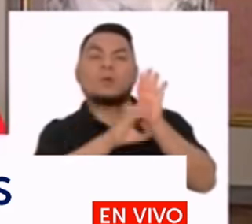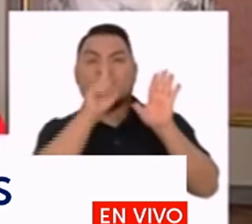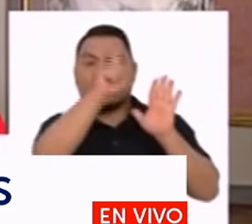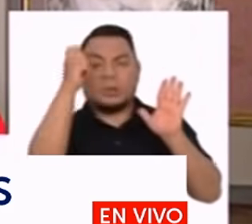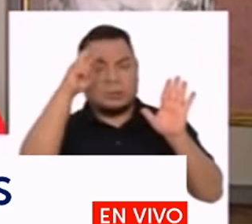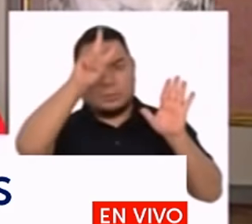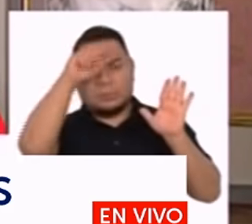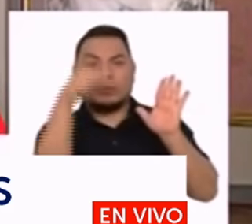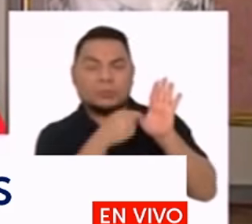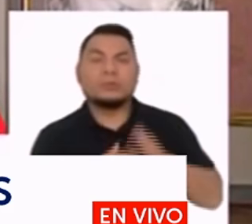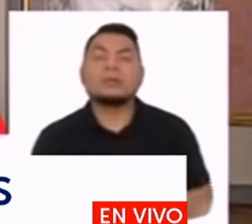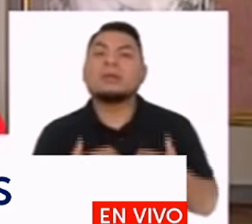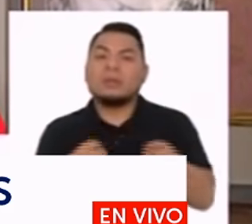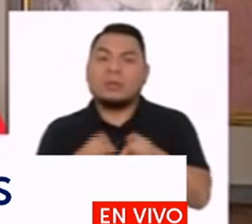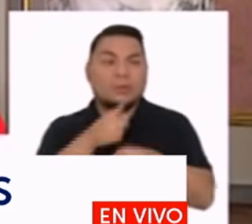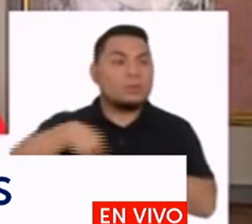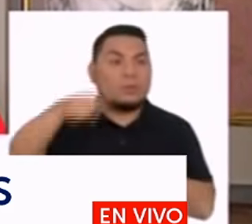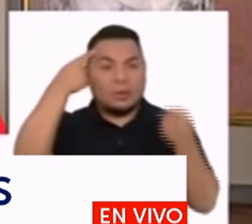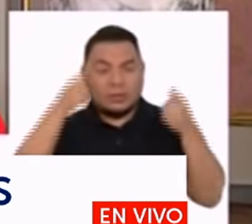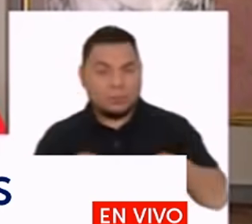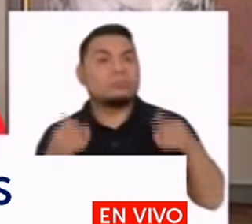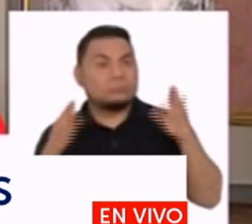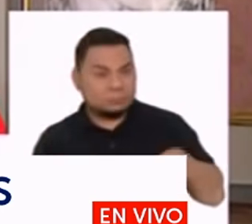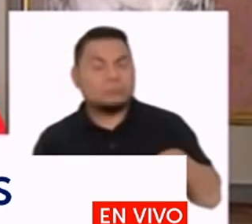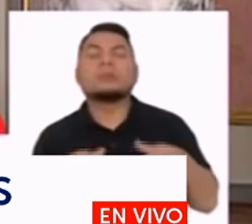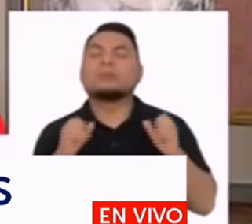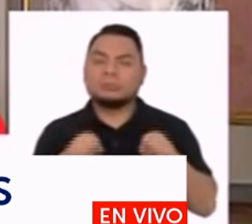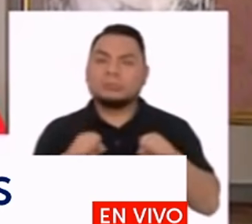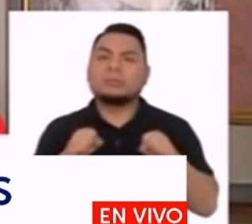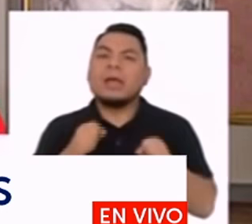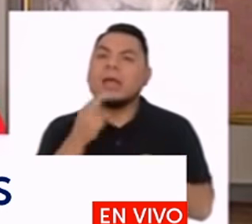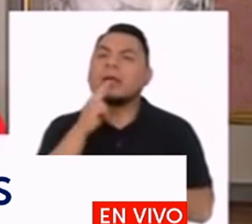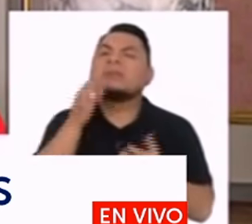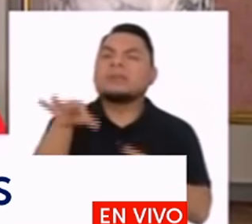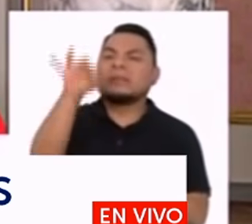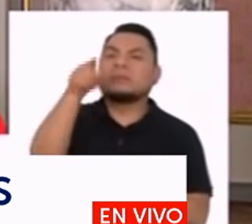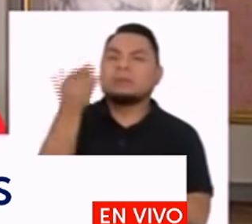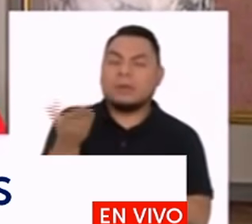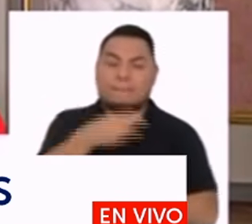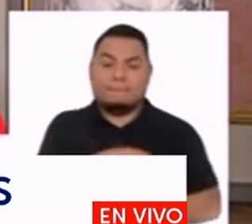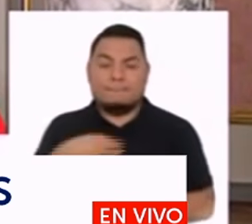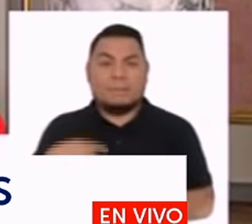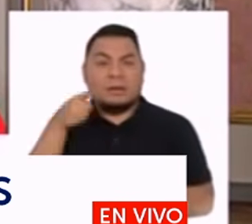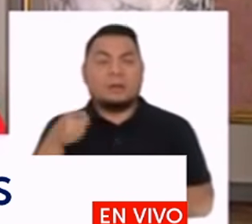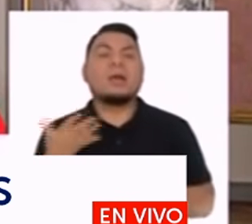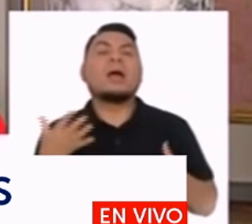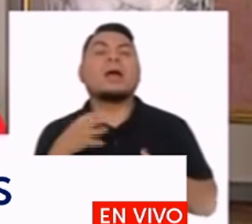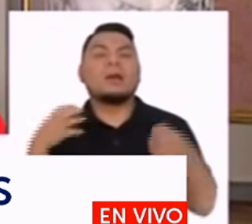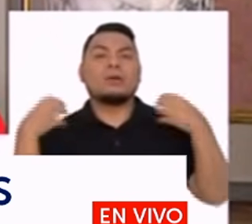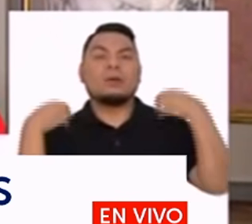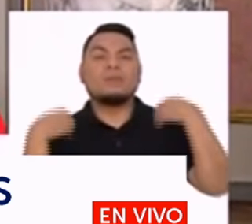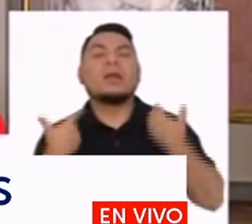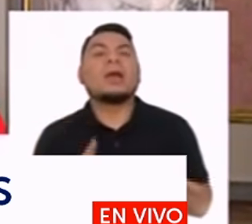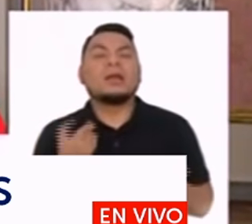Constitución Política del Perú y estando al acordado, se resuelve nombrar ministro de Estado en el despacho de